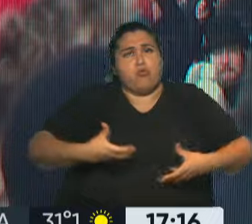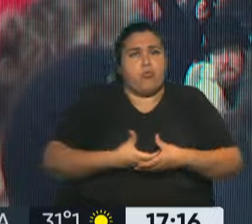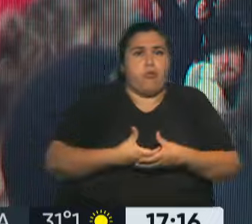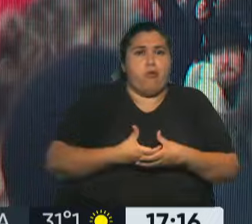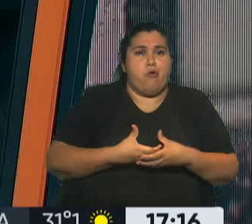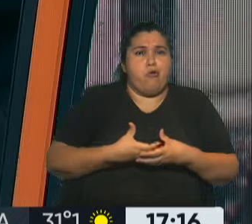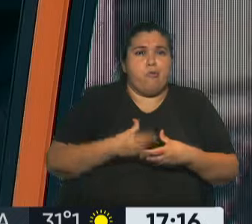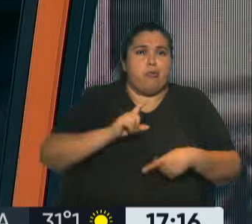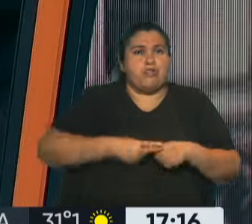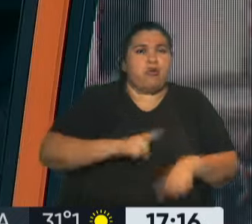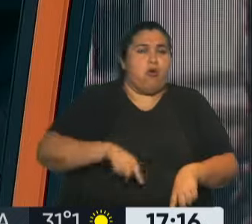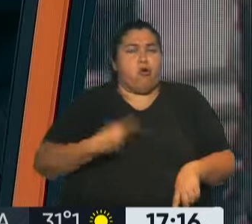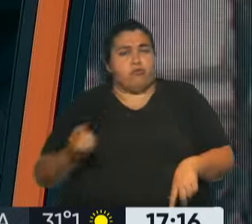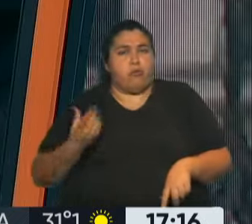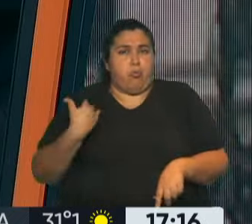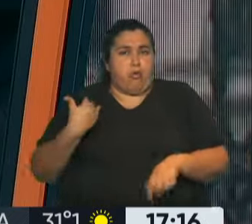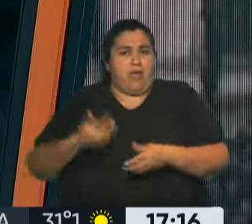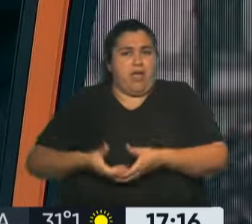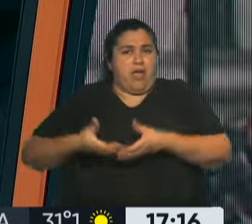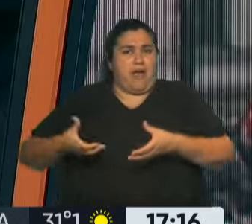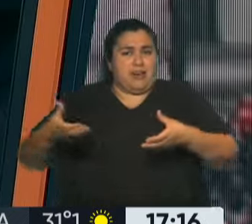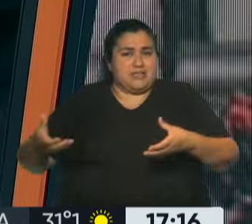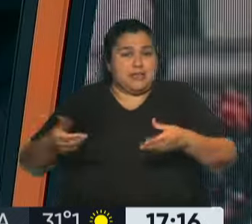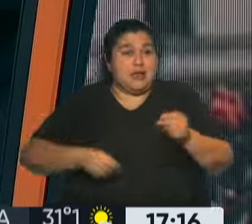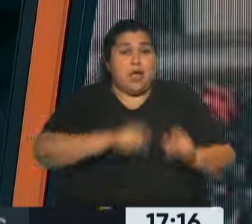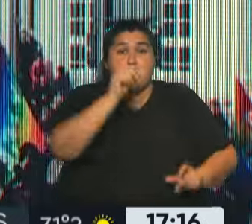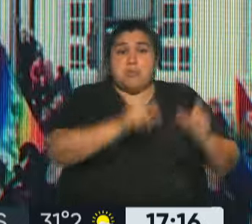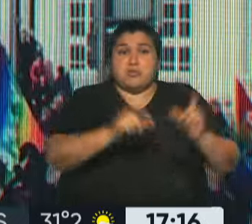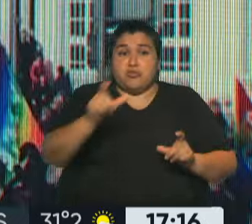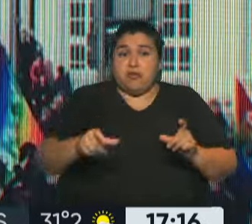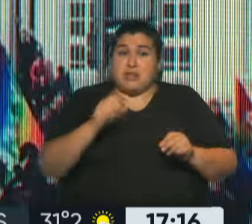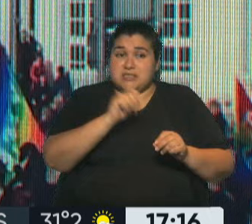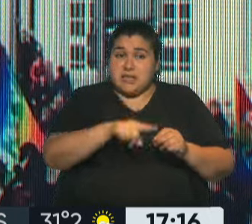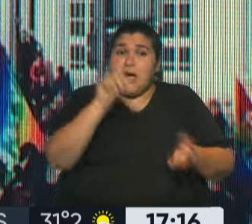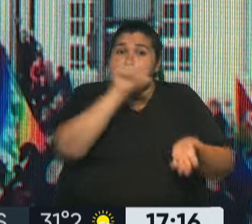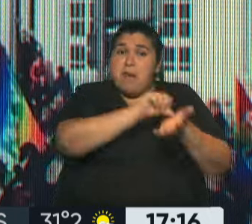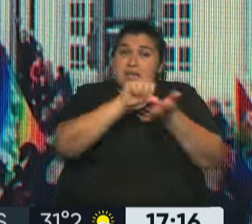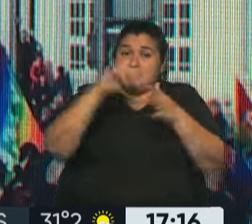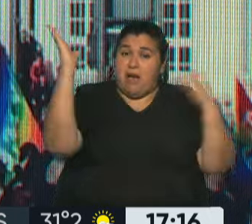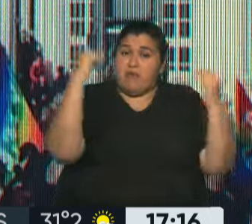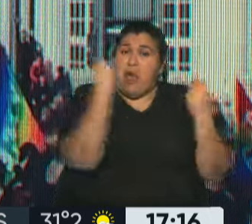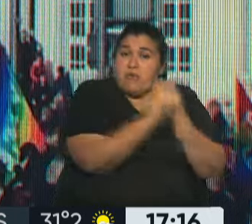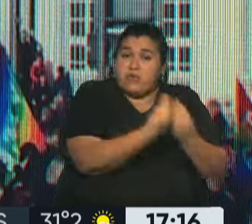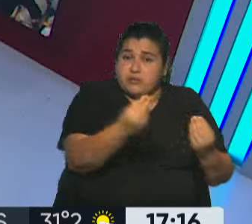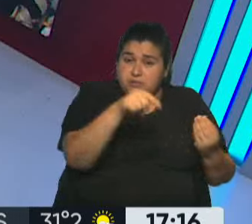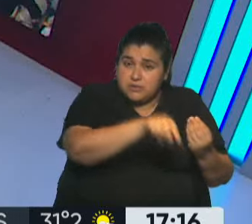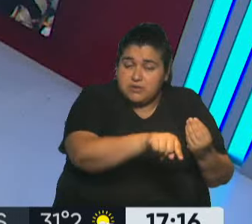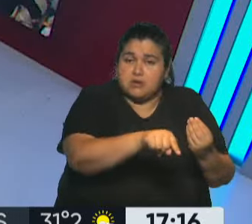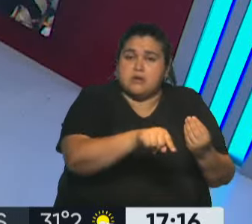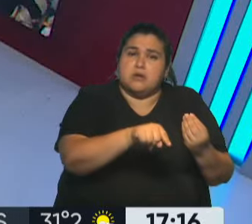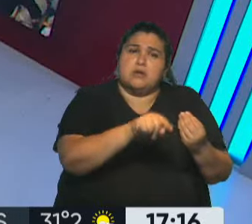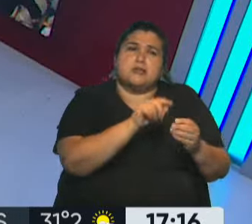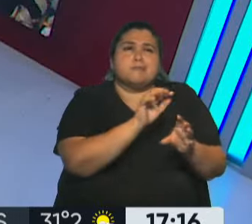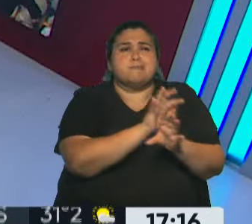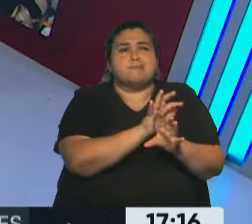por Alemania de crecer y poner a los inmigrantes en una posición tan incómoda ante la mirada del